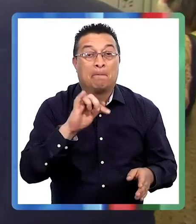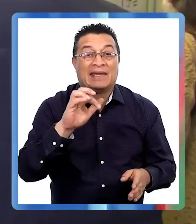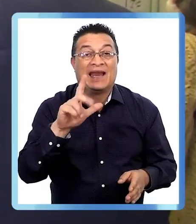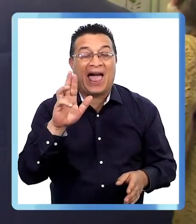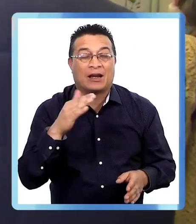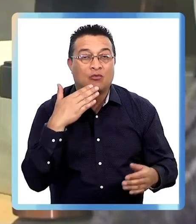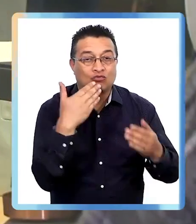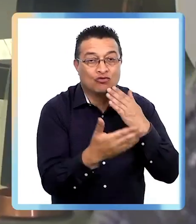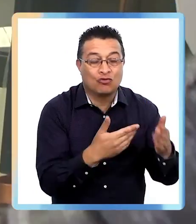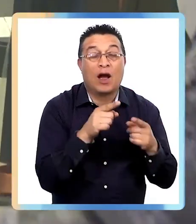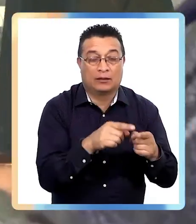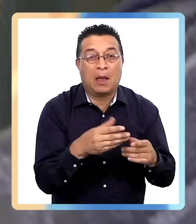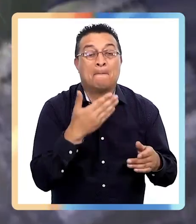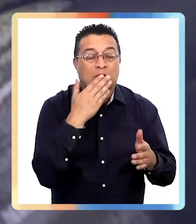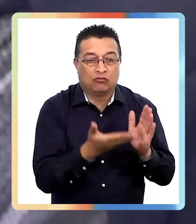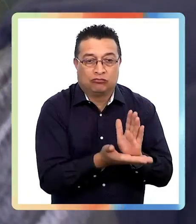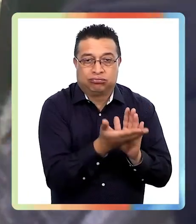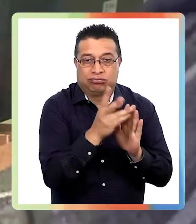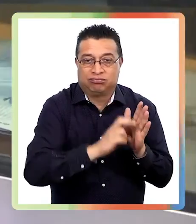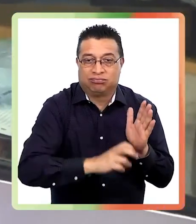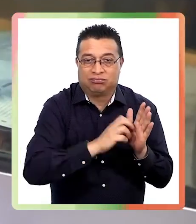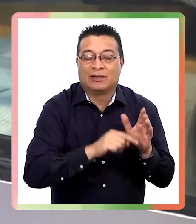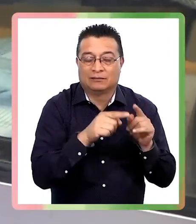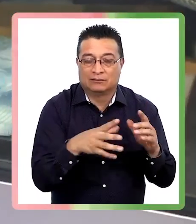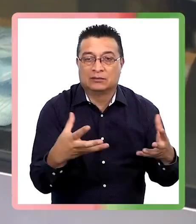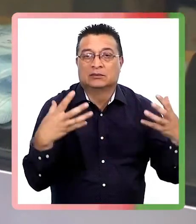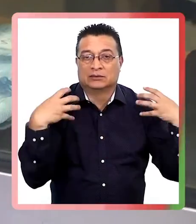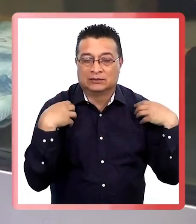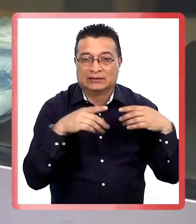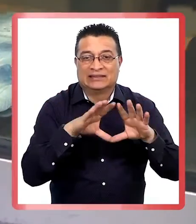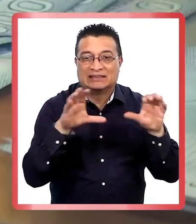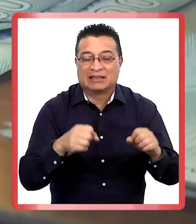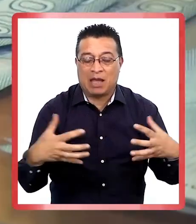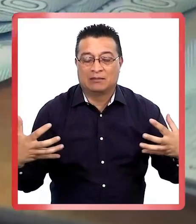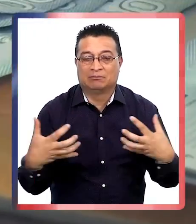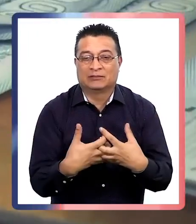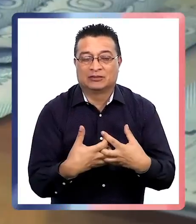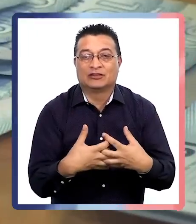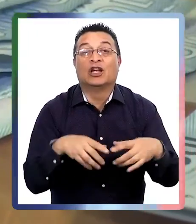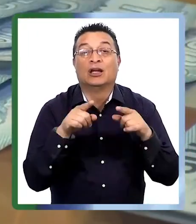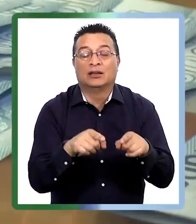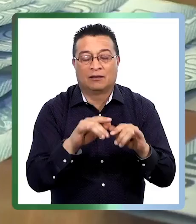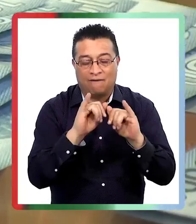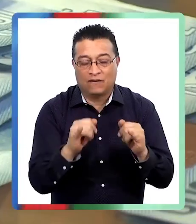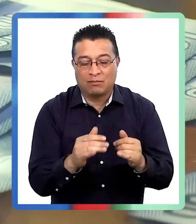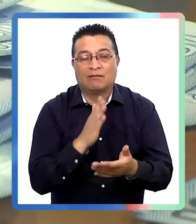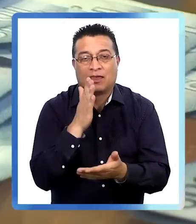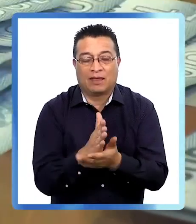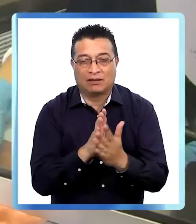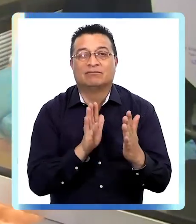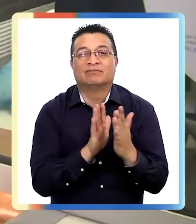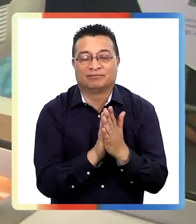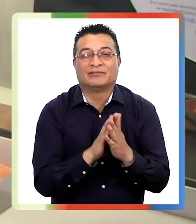pilar contributivo que habrá que mejorar la cotización, y hacen entonces, consagran a mi juicio un sistema mixto, que es la forma como yo creo que